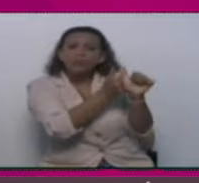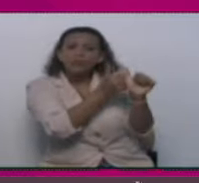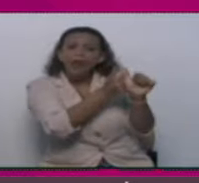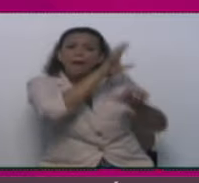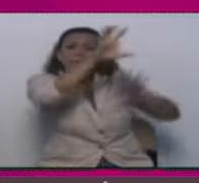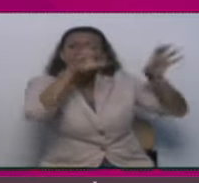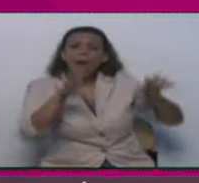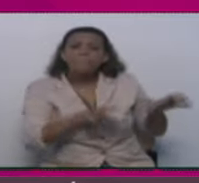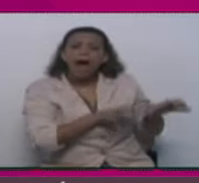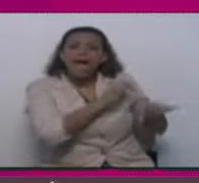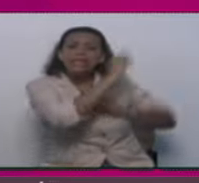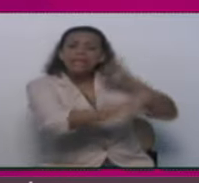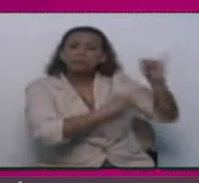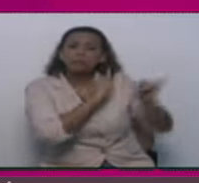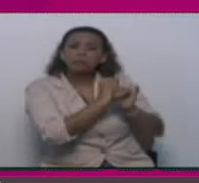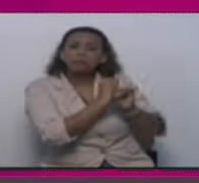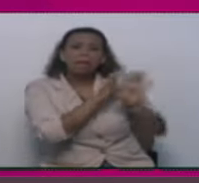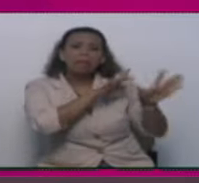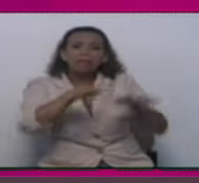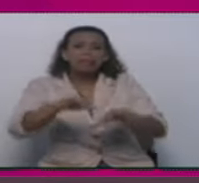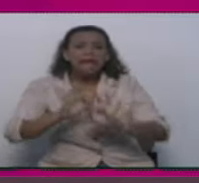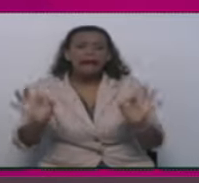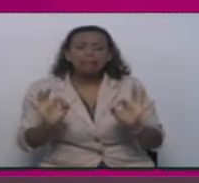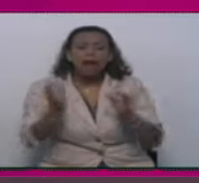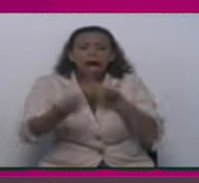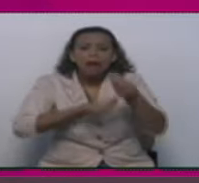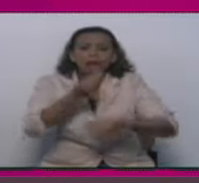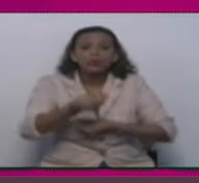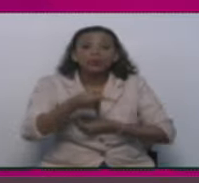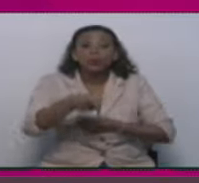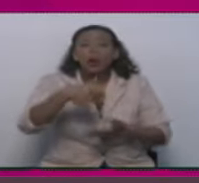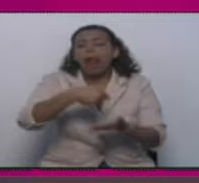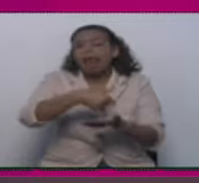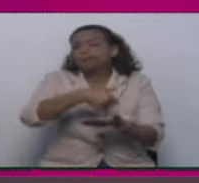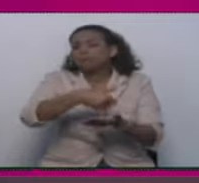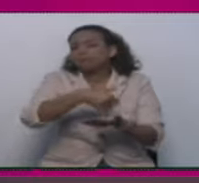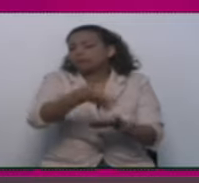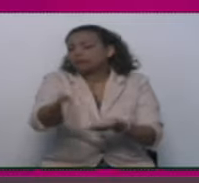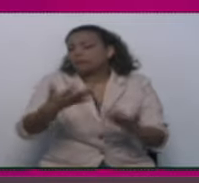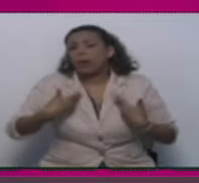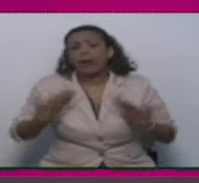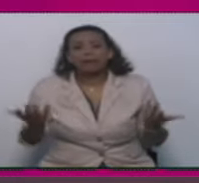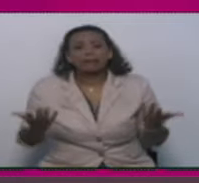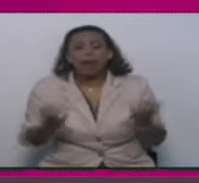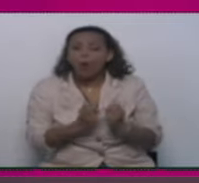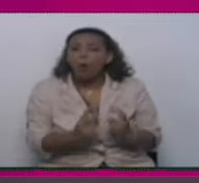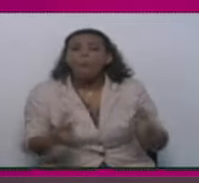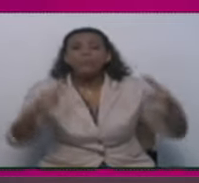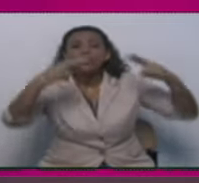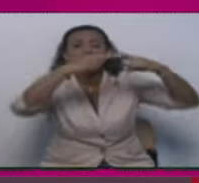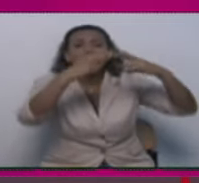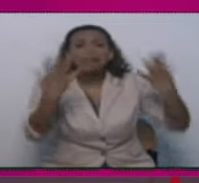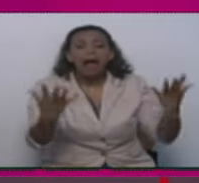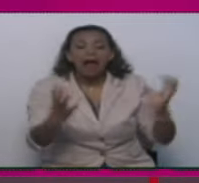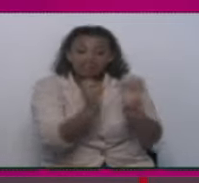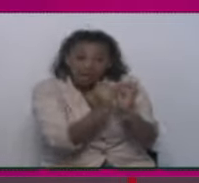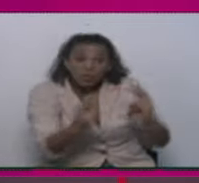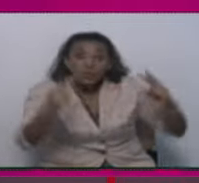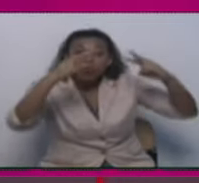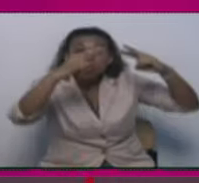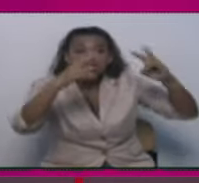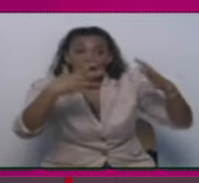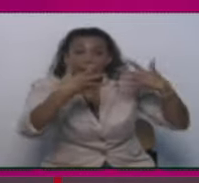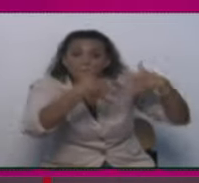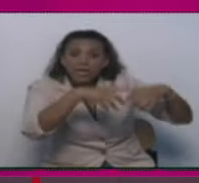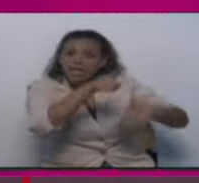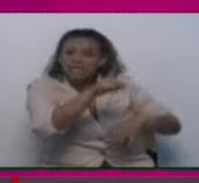de la comunidad internacional. Nosotros nos han fallado, señor presidente, el orden mundial, Naciones Unidas, todas